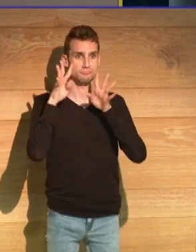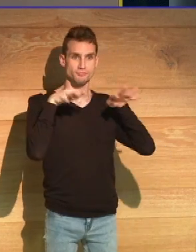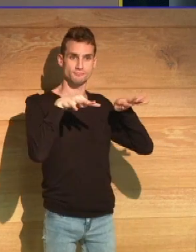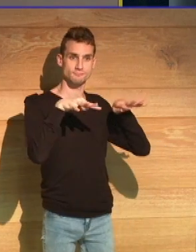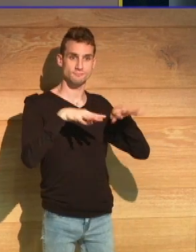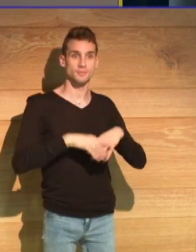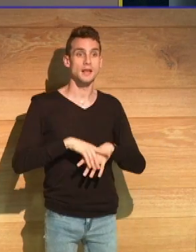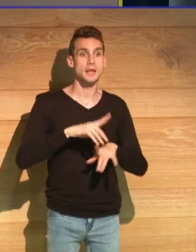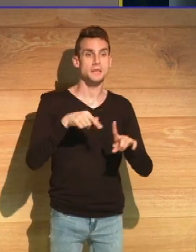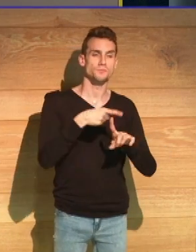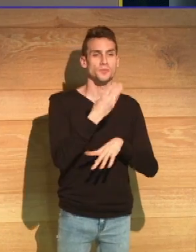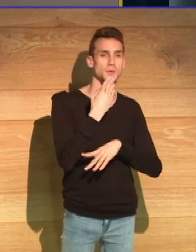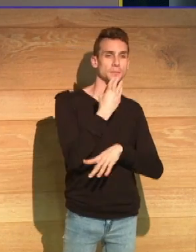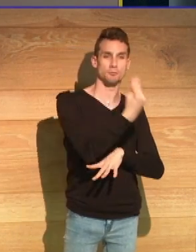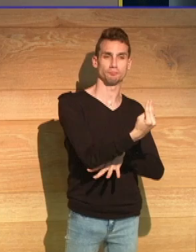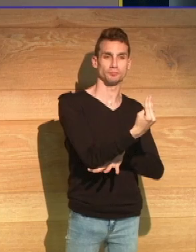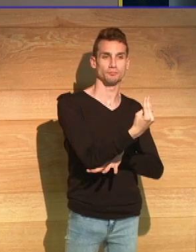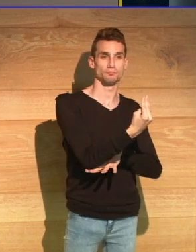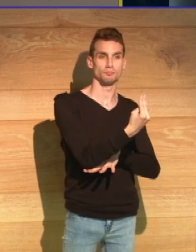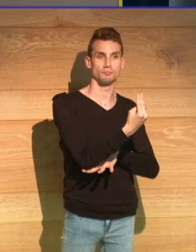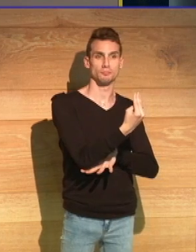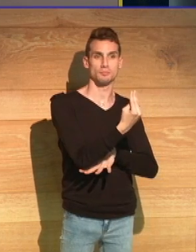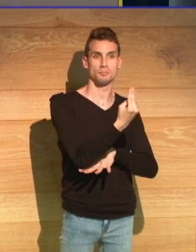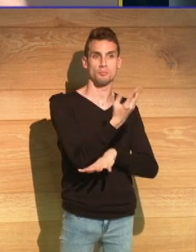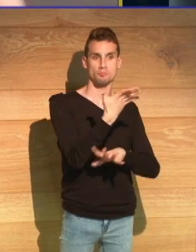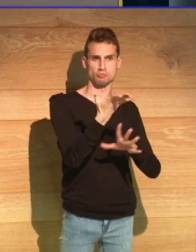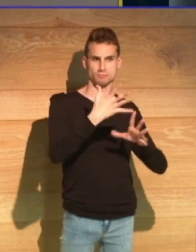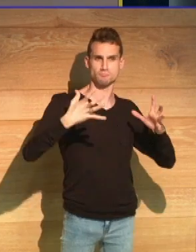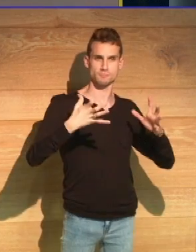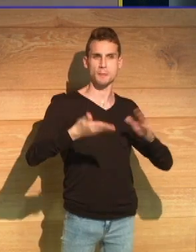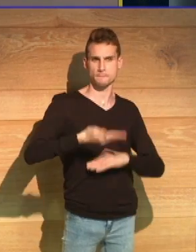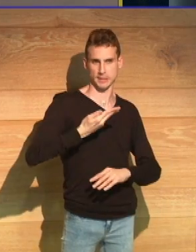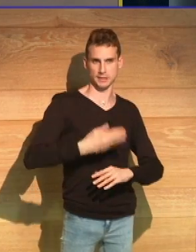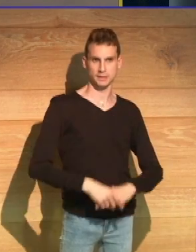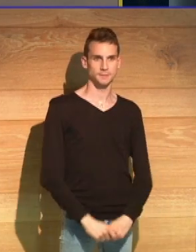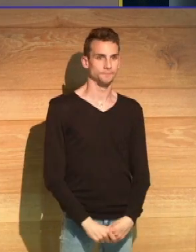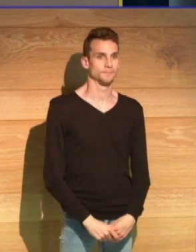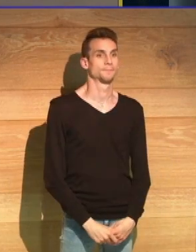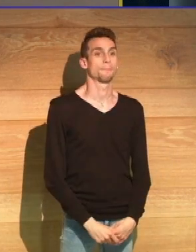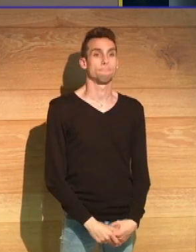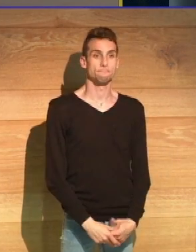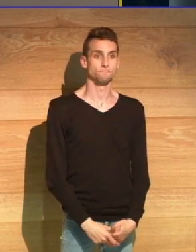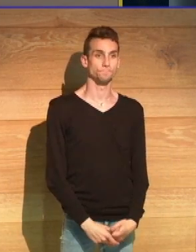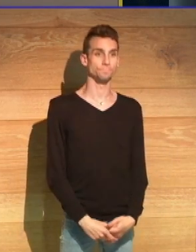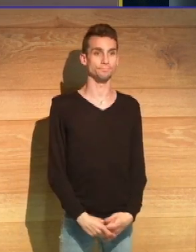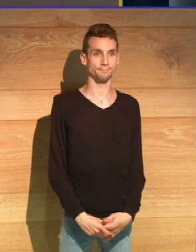es una presencia muy operática, muy grande en la obra,